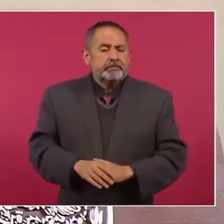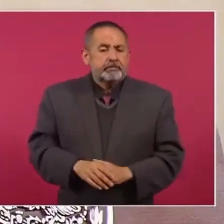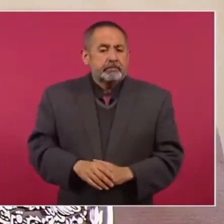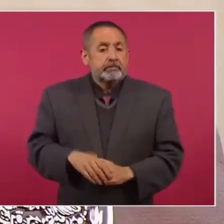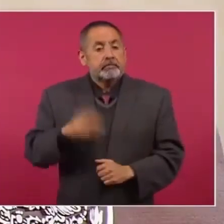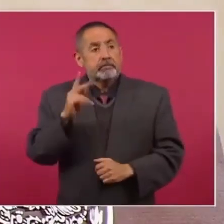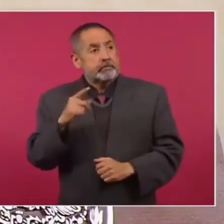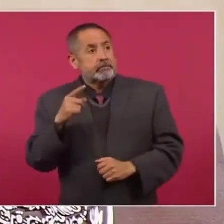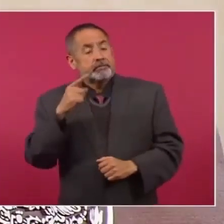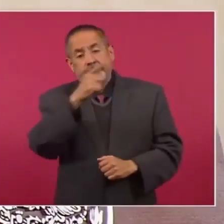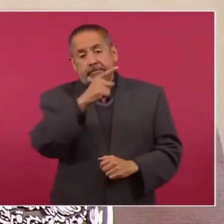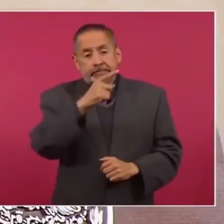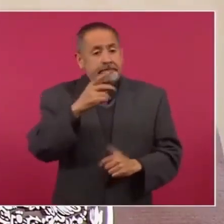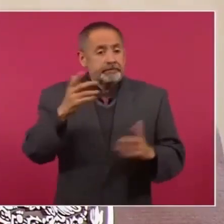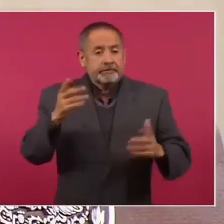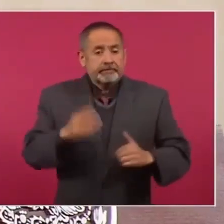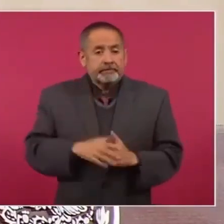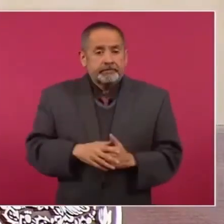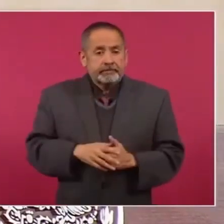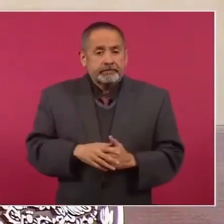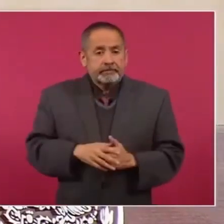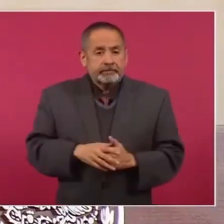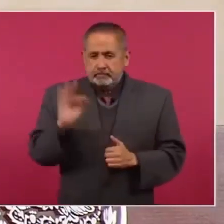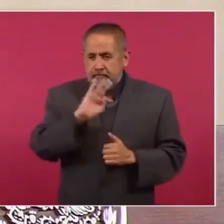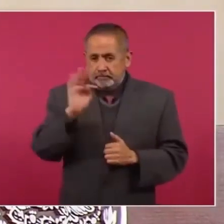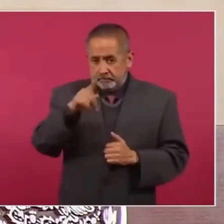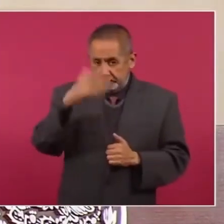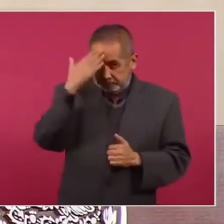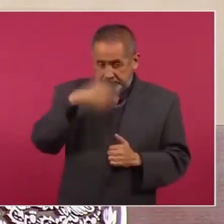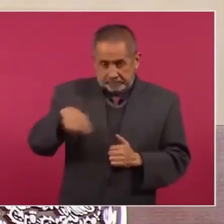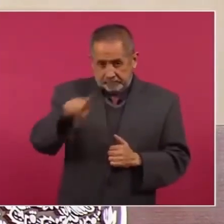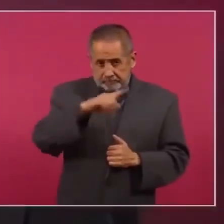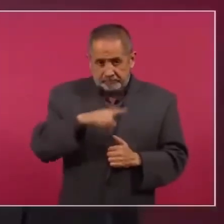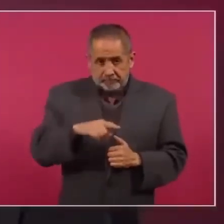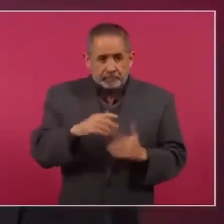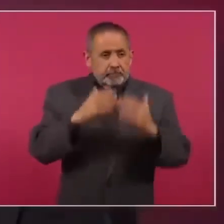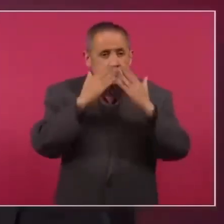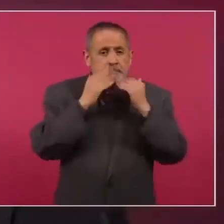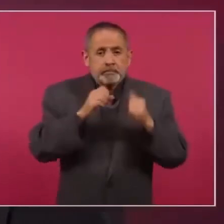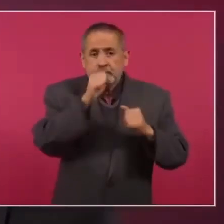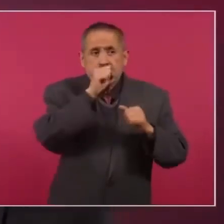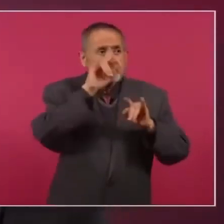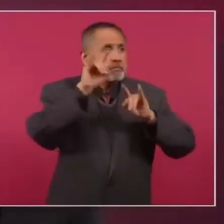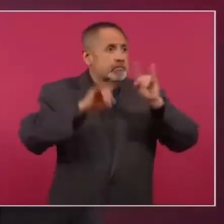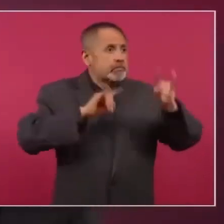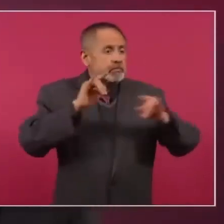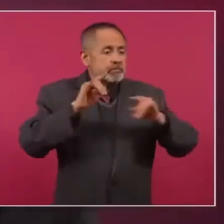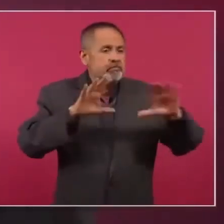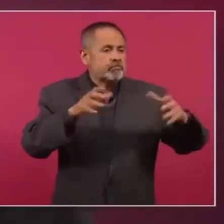Pero allá, no sé si ustedes sepan, no hay carteles.